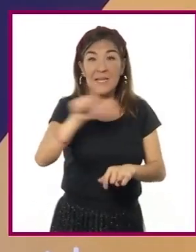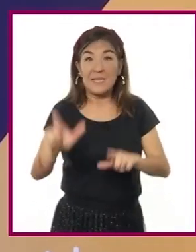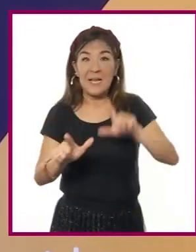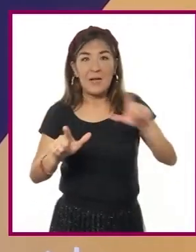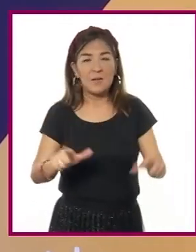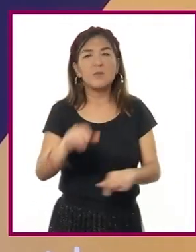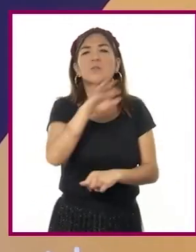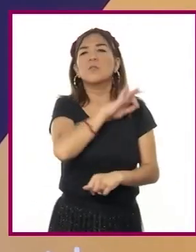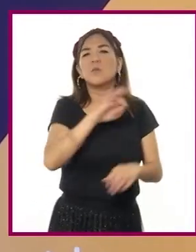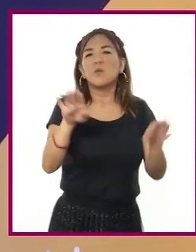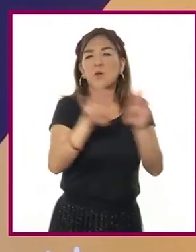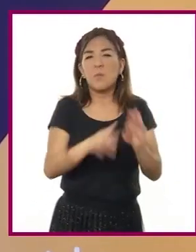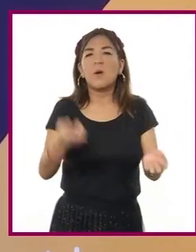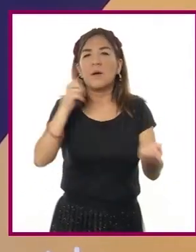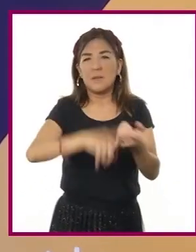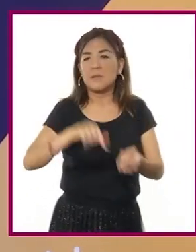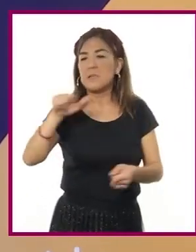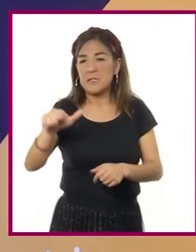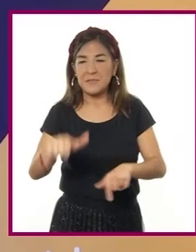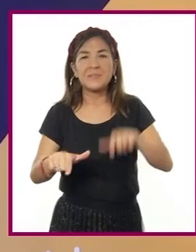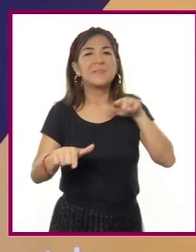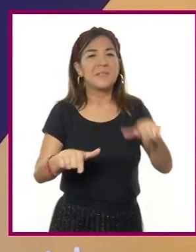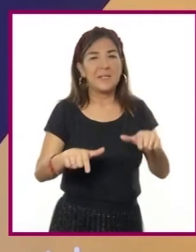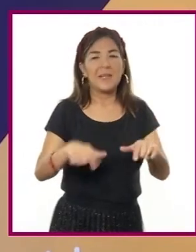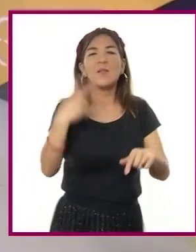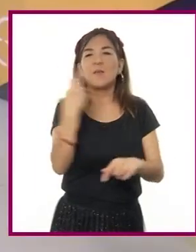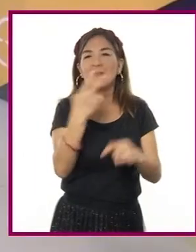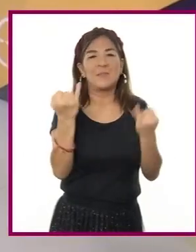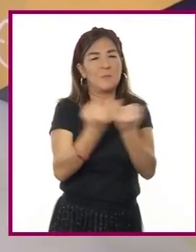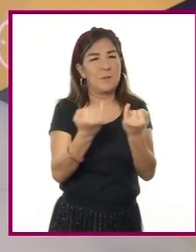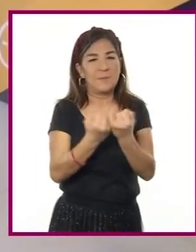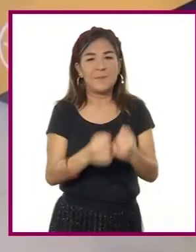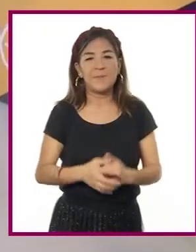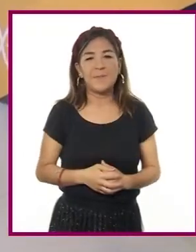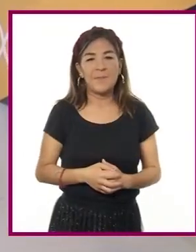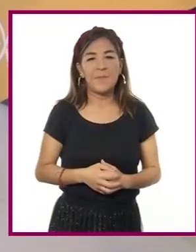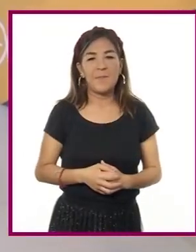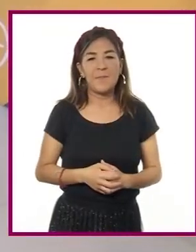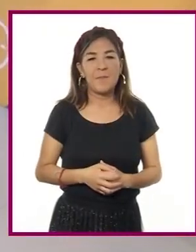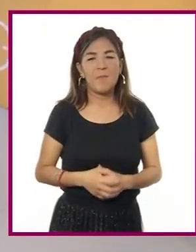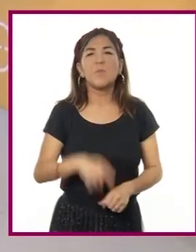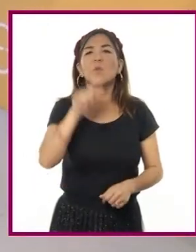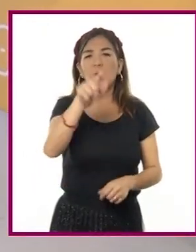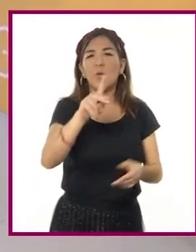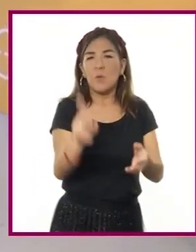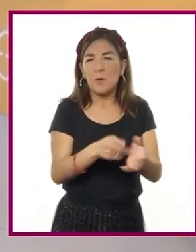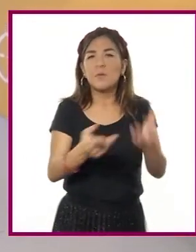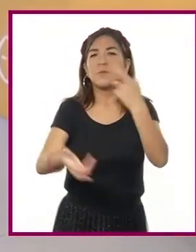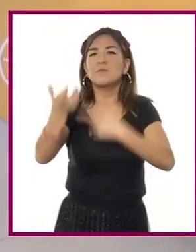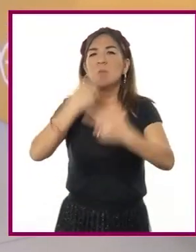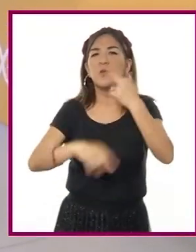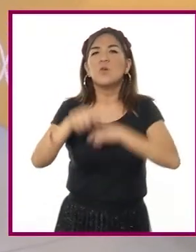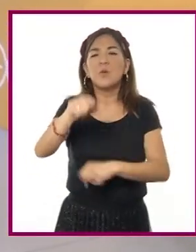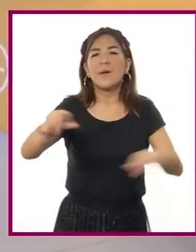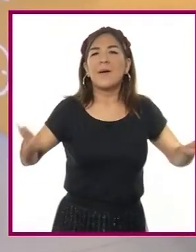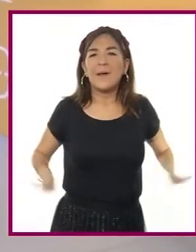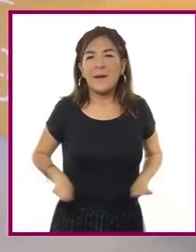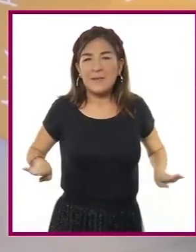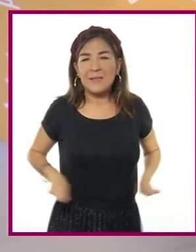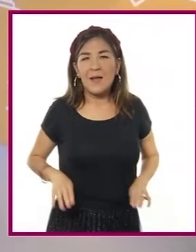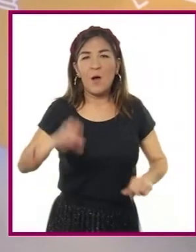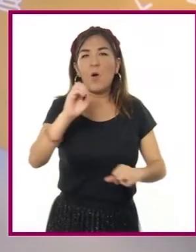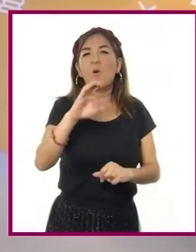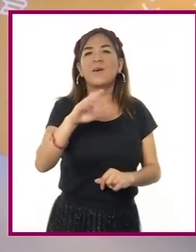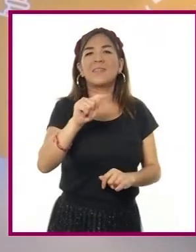trazar 17 mediatrices y 17 bisectrices. Se puede retomar las características del octágono